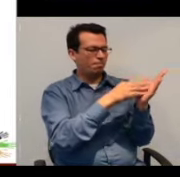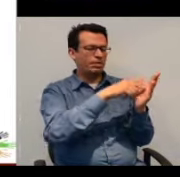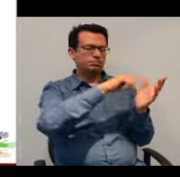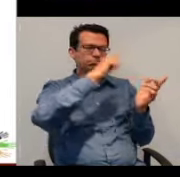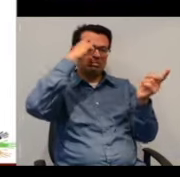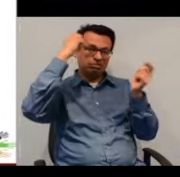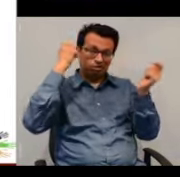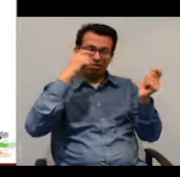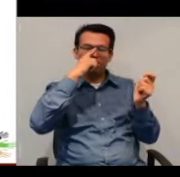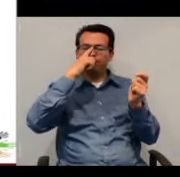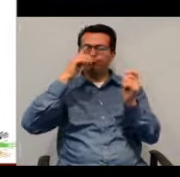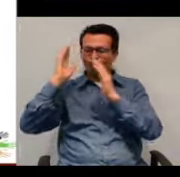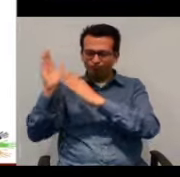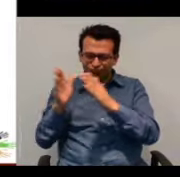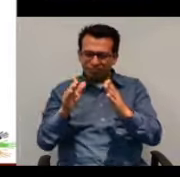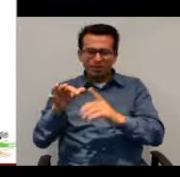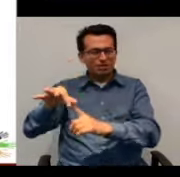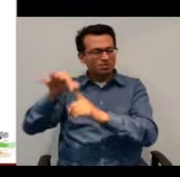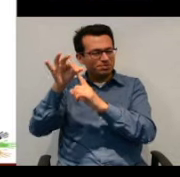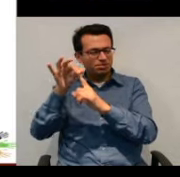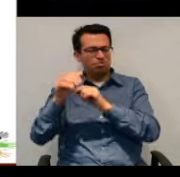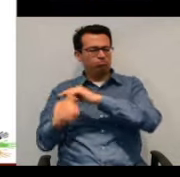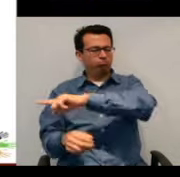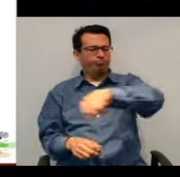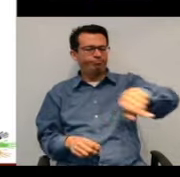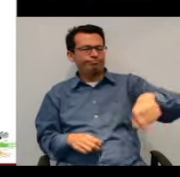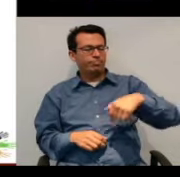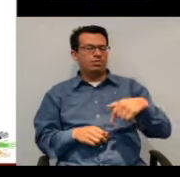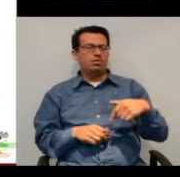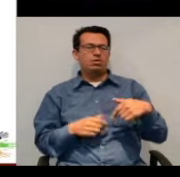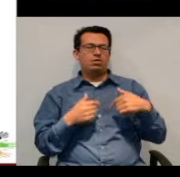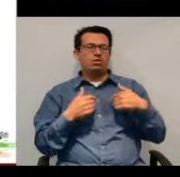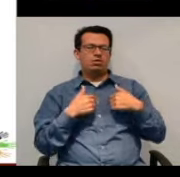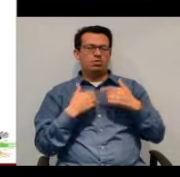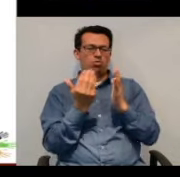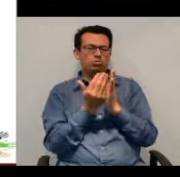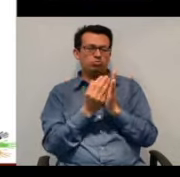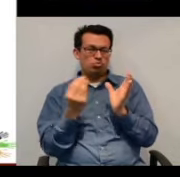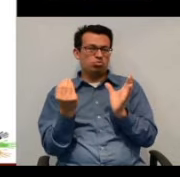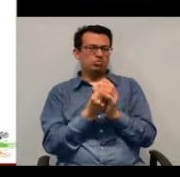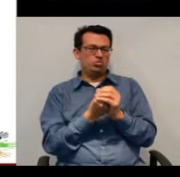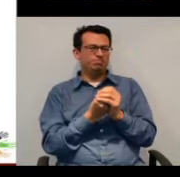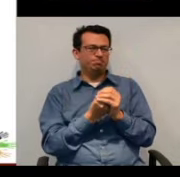sobre la aplicación de la educación inclusiva en política pública.